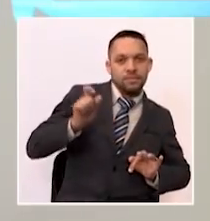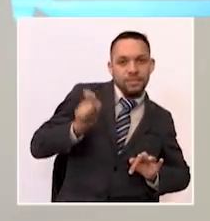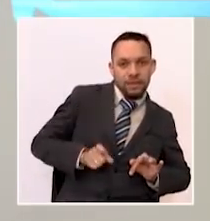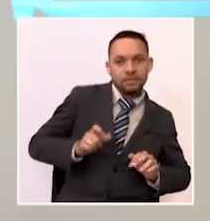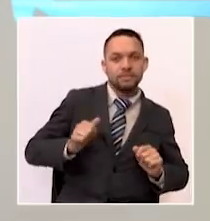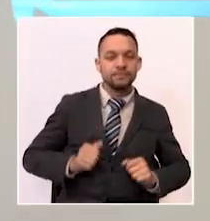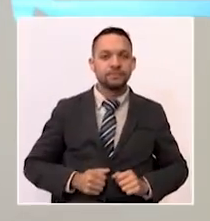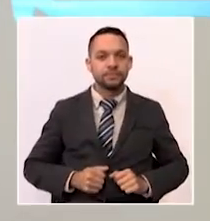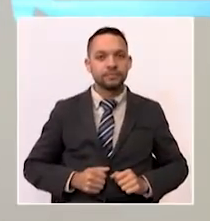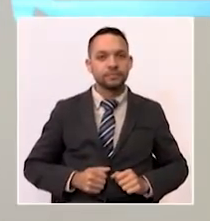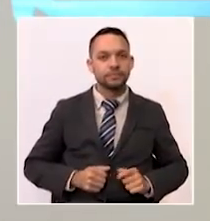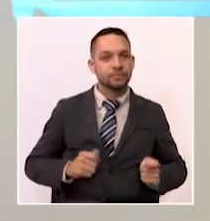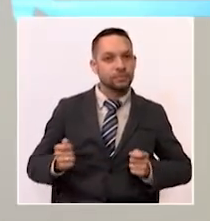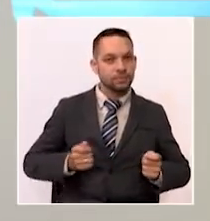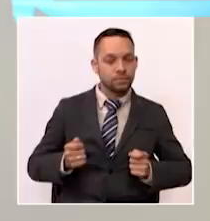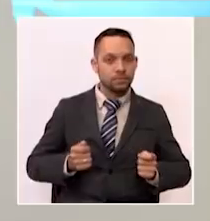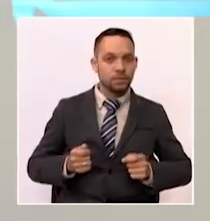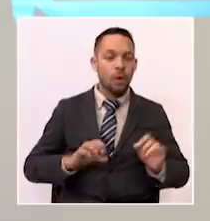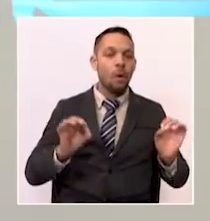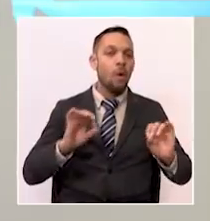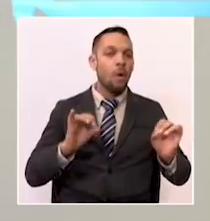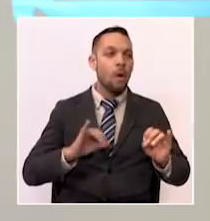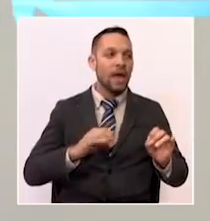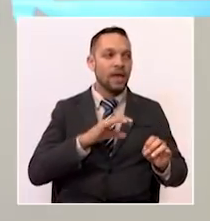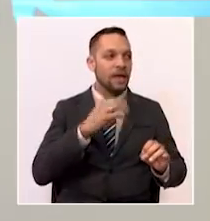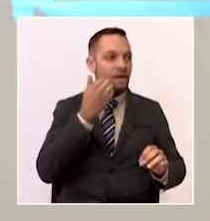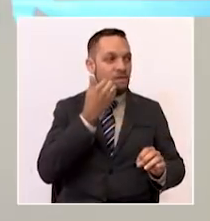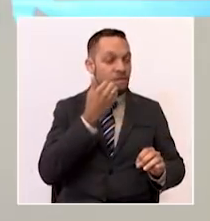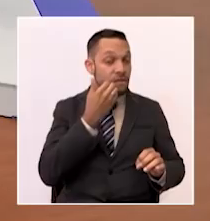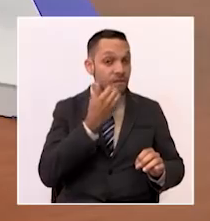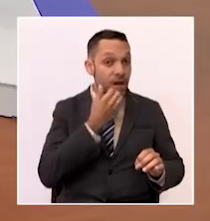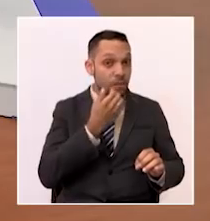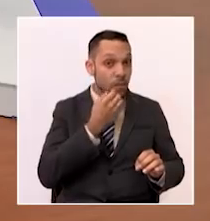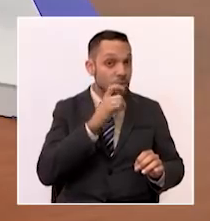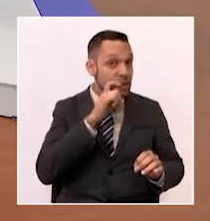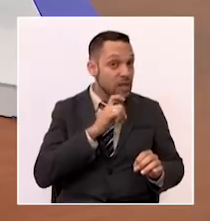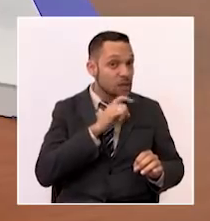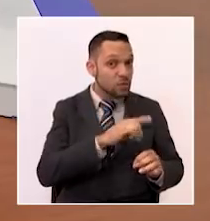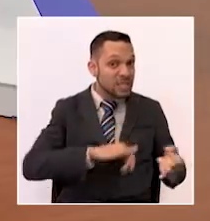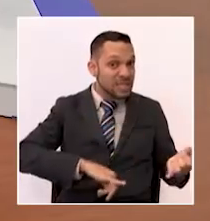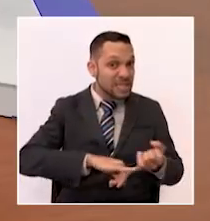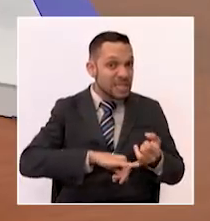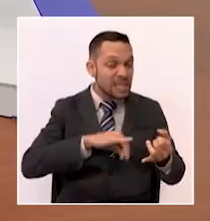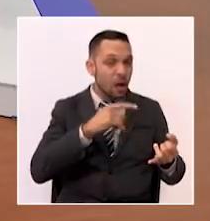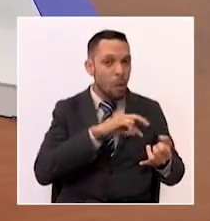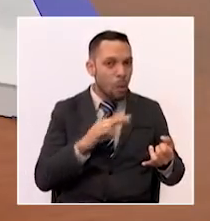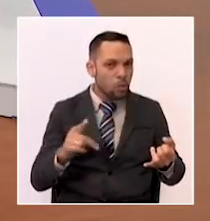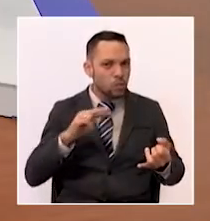Y en el caso en el que estemos sospechando enfermedades de transmisión sexual. Quiere decir que si una mujer consulta,